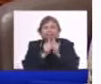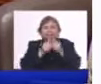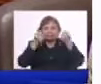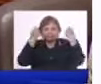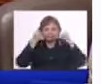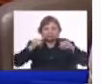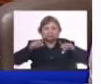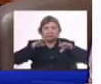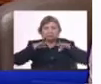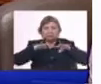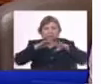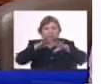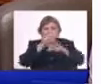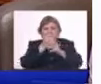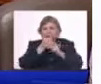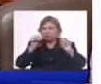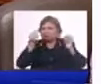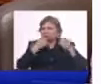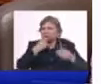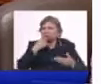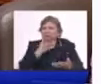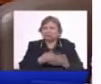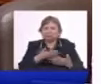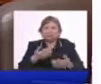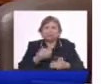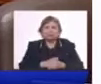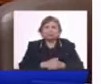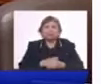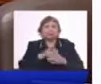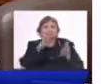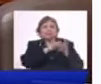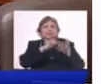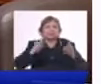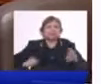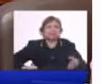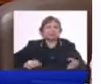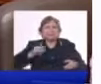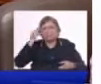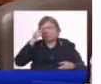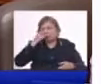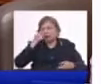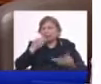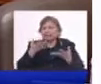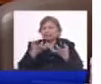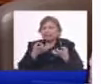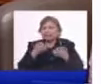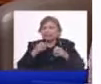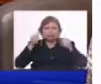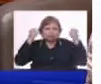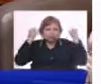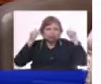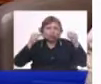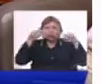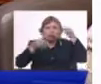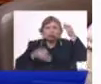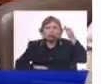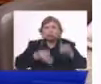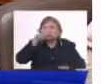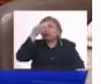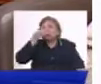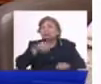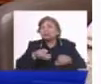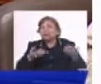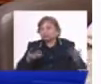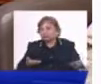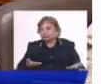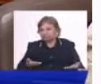movilización popular. Votar a favor sería quitarle la moral a este pueblo que está reclamando justicia. Votar a